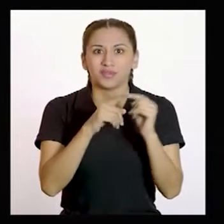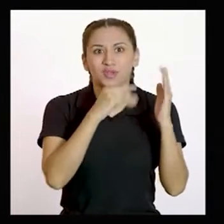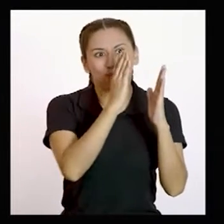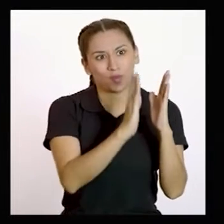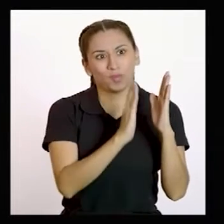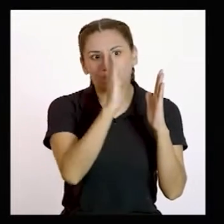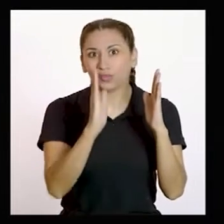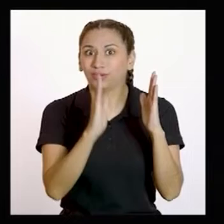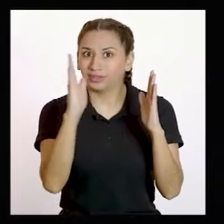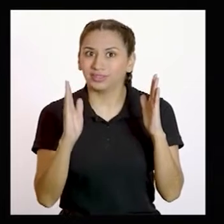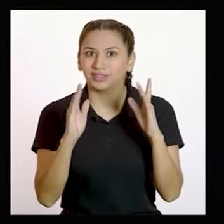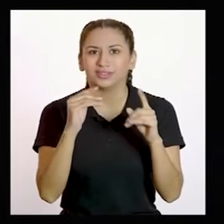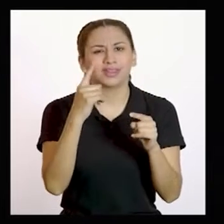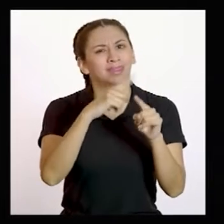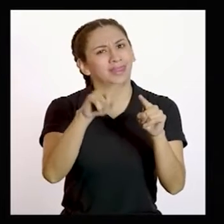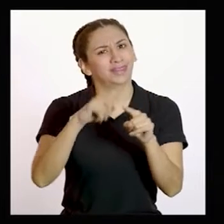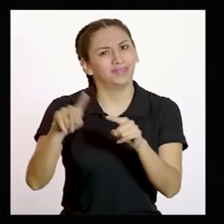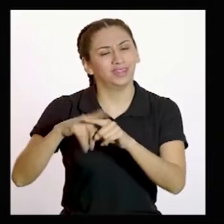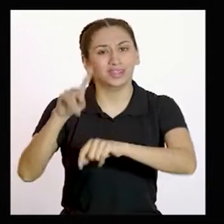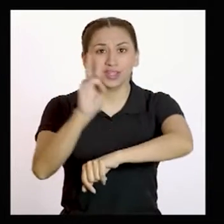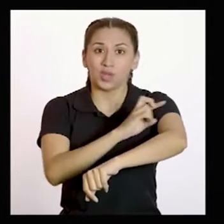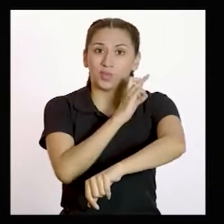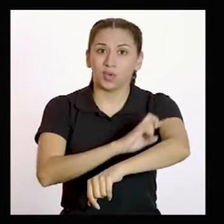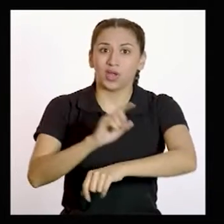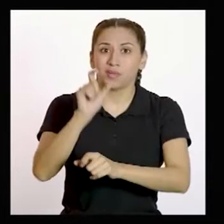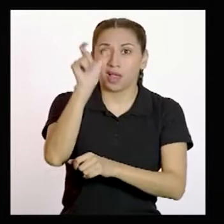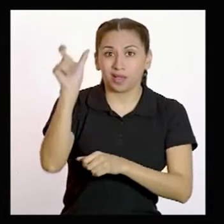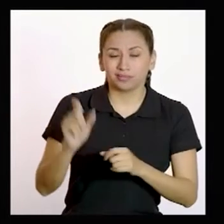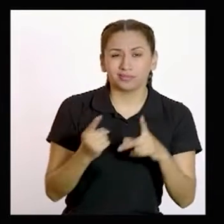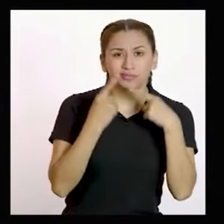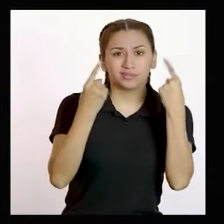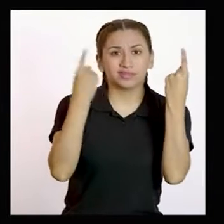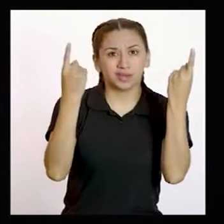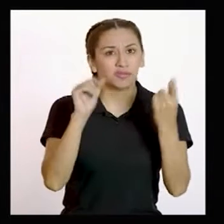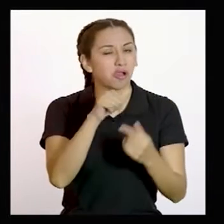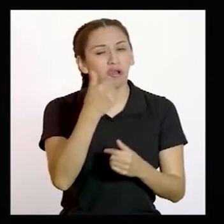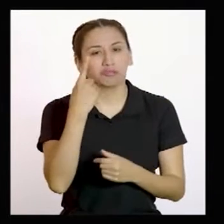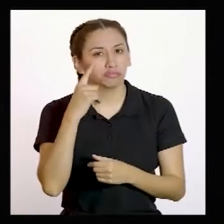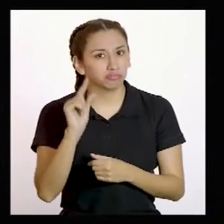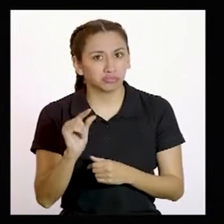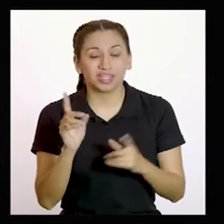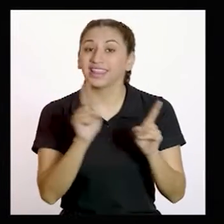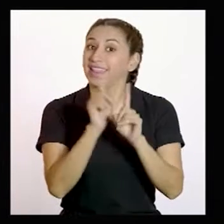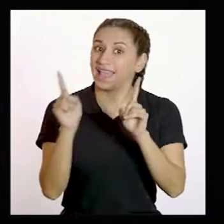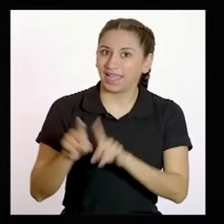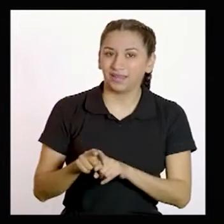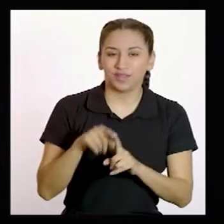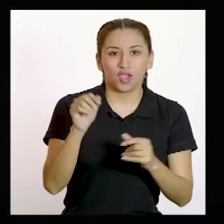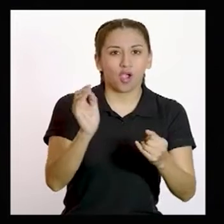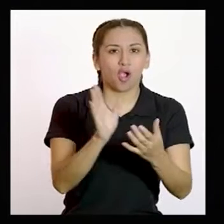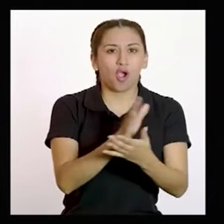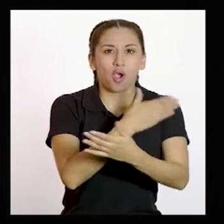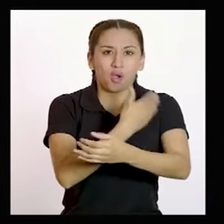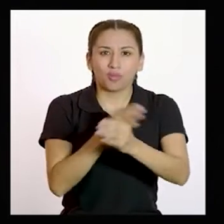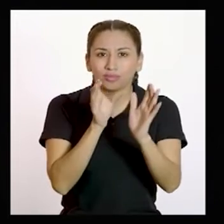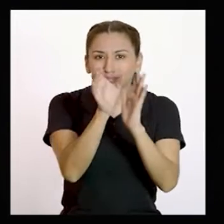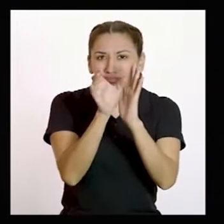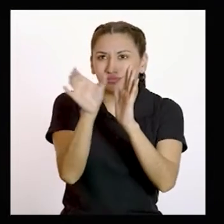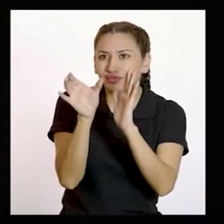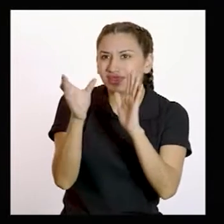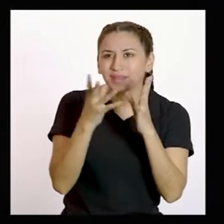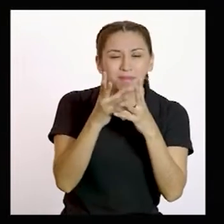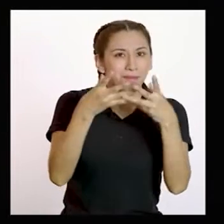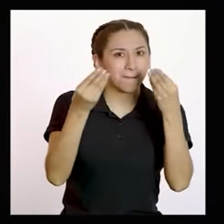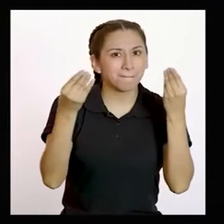escriben incluso como sagas, una infinidad de poemas, con autores famosos y otros no tanto, obras